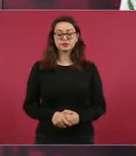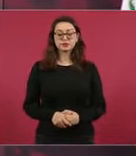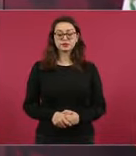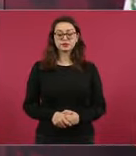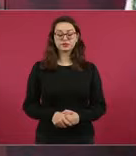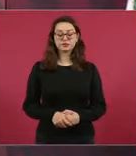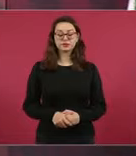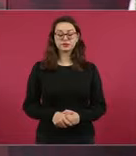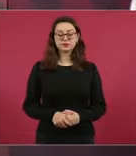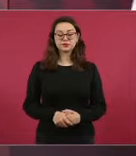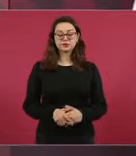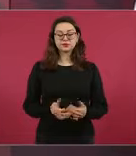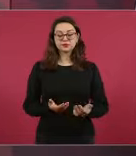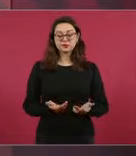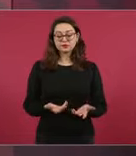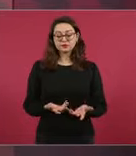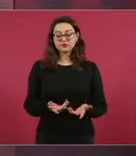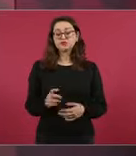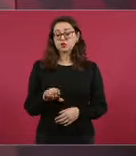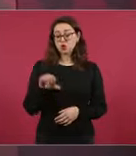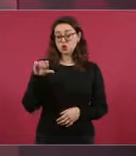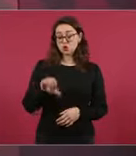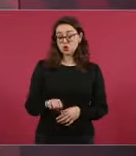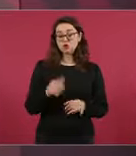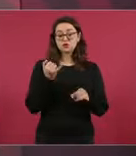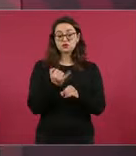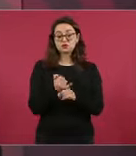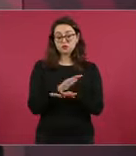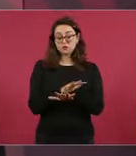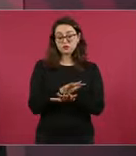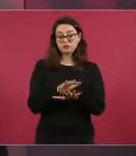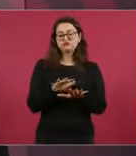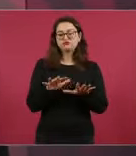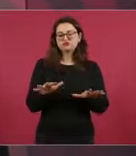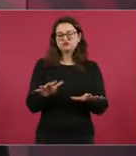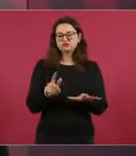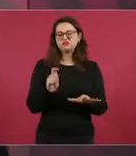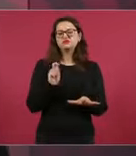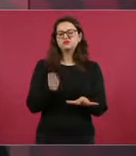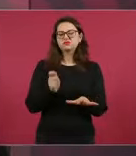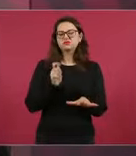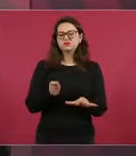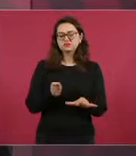la labor de la Secretaría de la Defensa